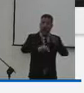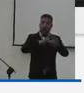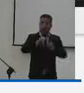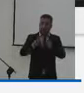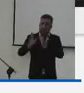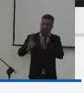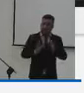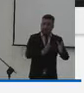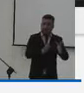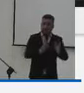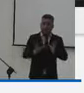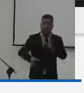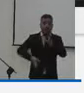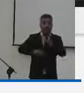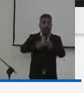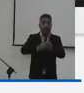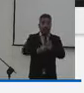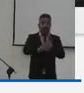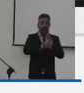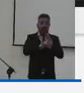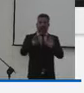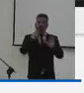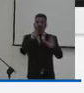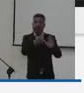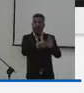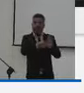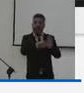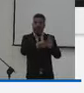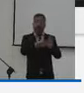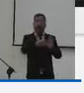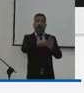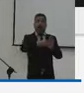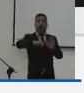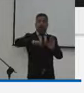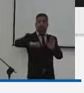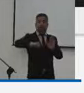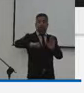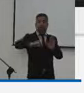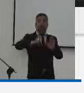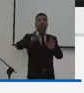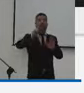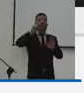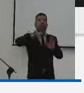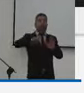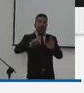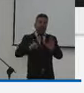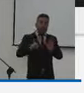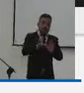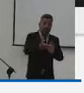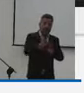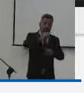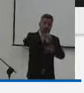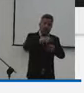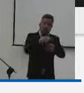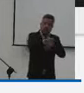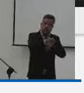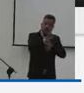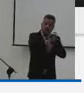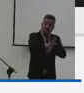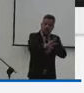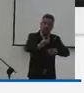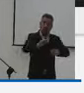planes y la ley establece el derecho pero necesitamos fortalecer en el municipio